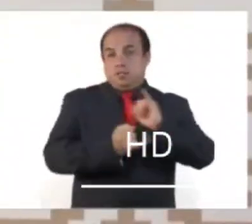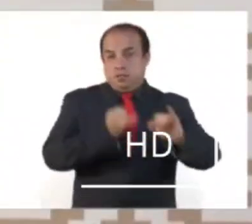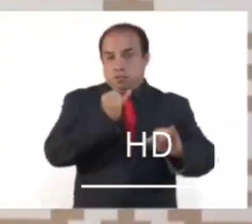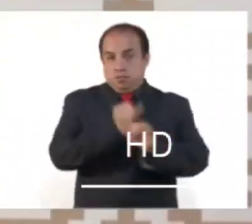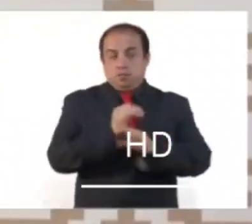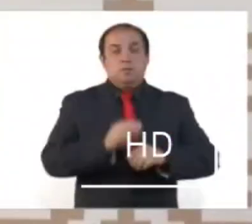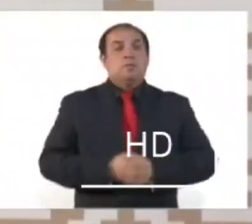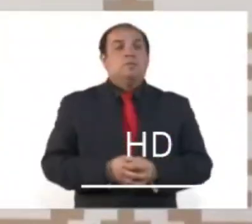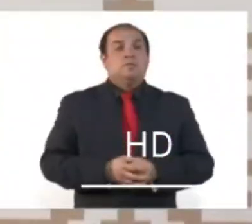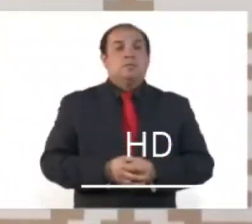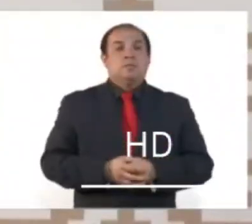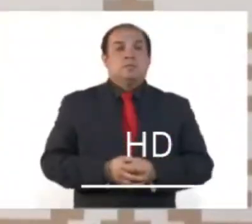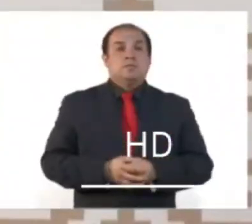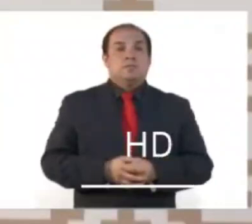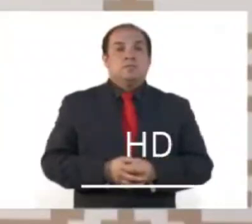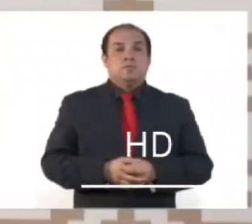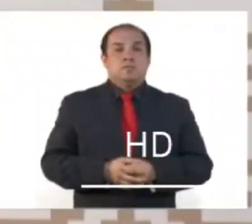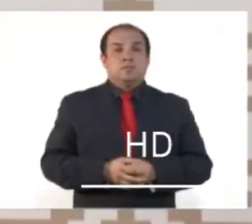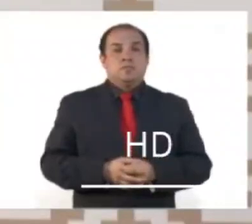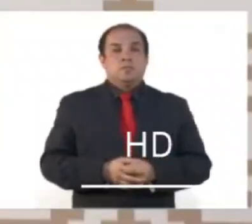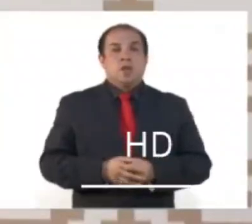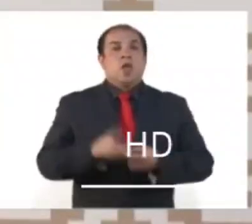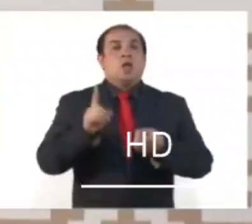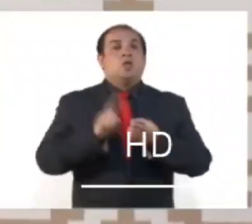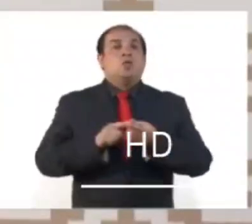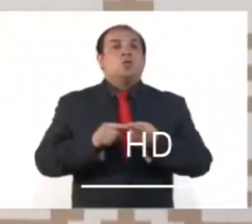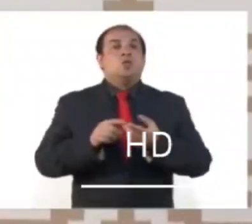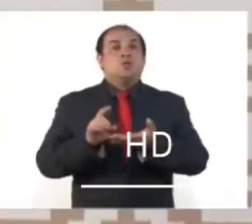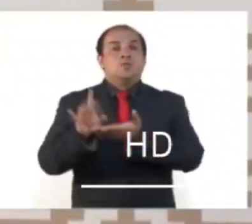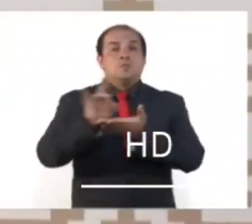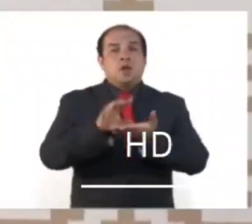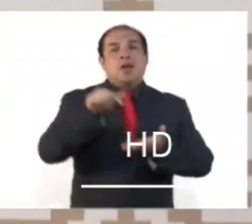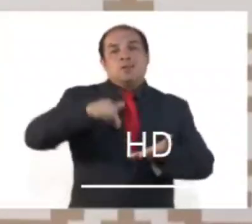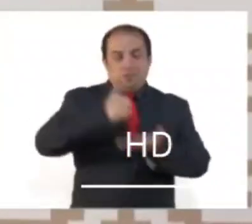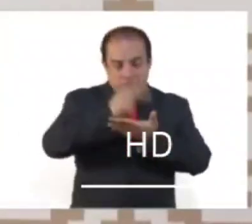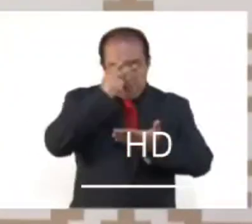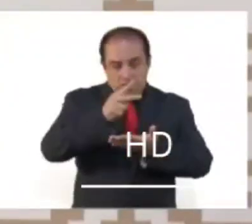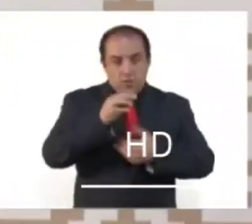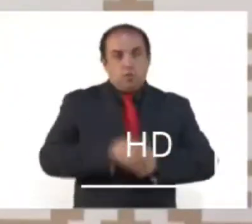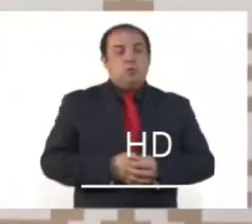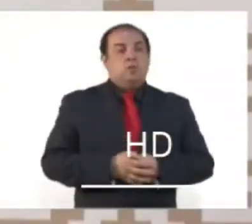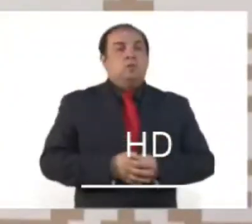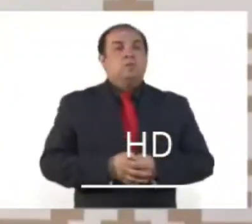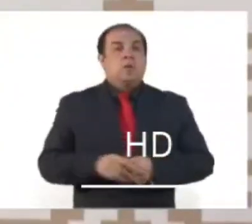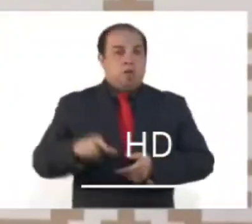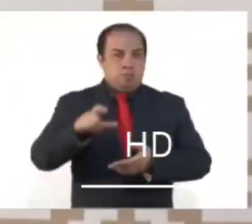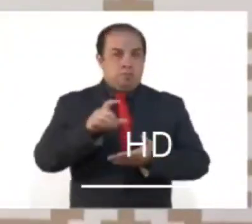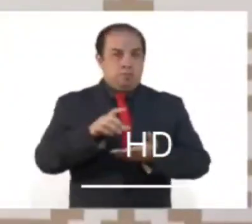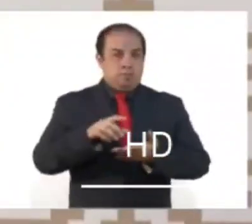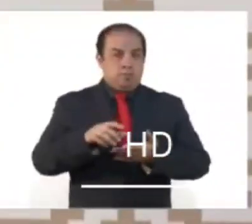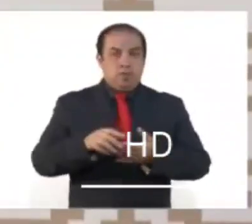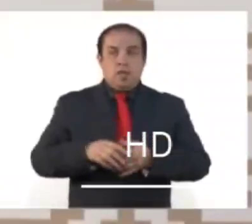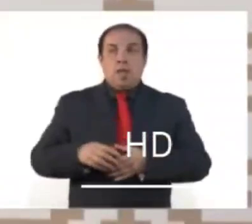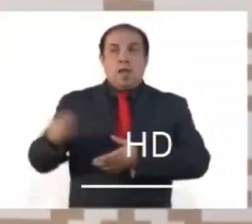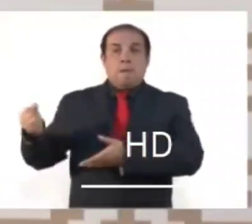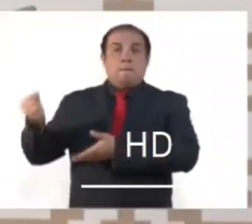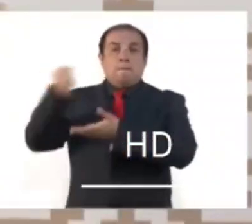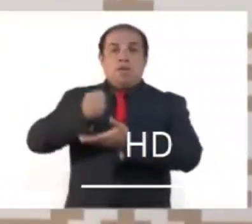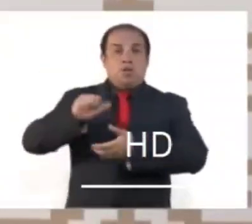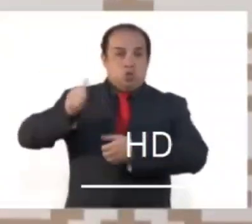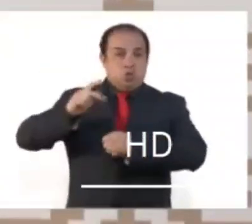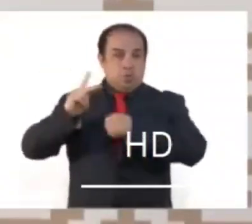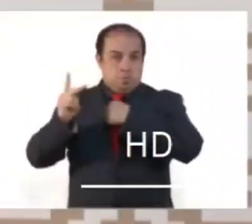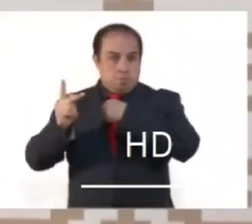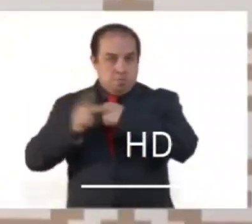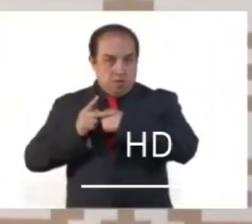internacionales las hace o se hacen desde la Ciudad de México. Un porcentaje muy elevado de la inversión extranjera, aquí